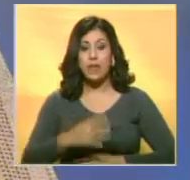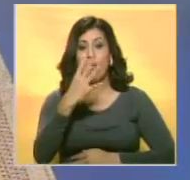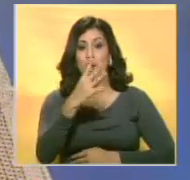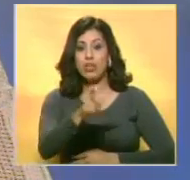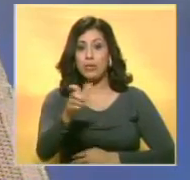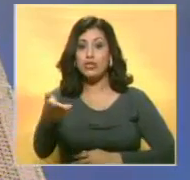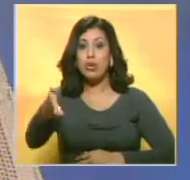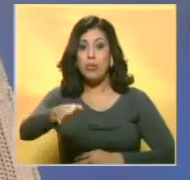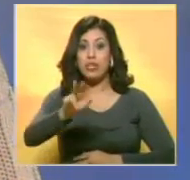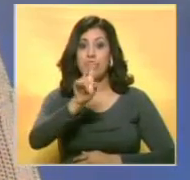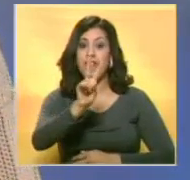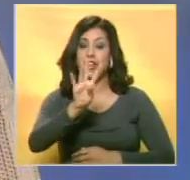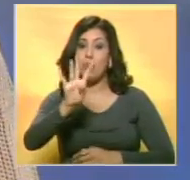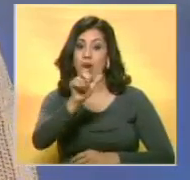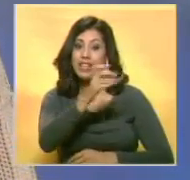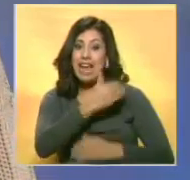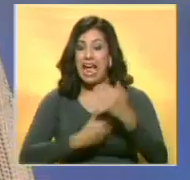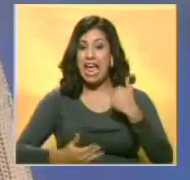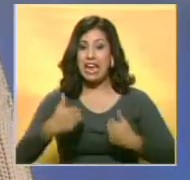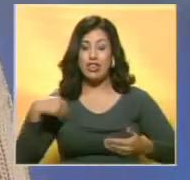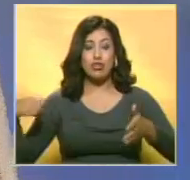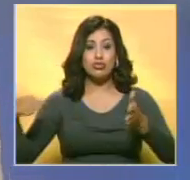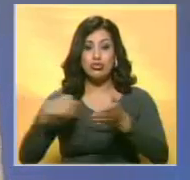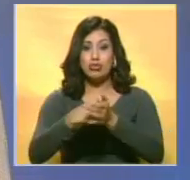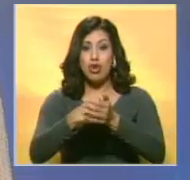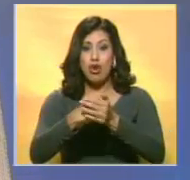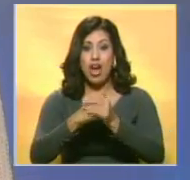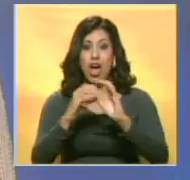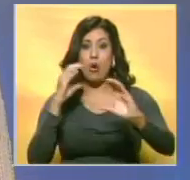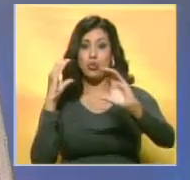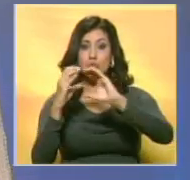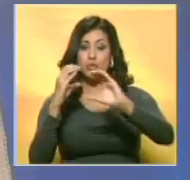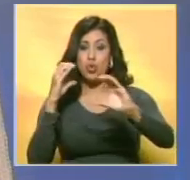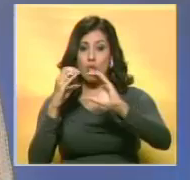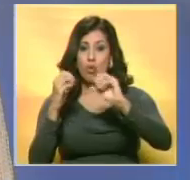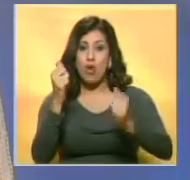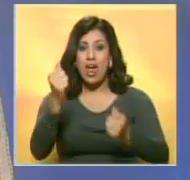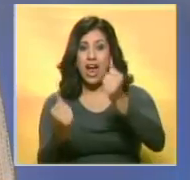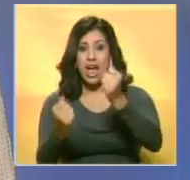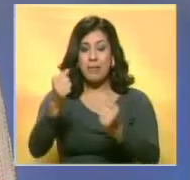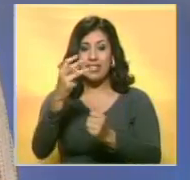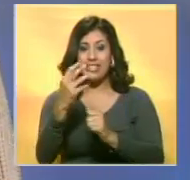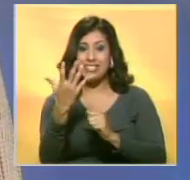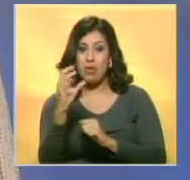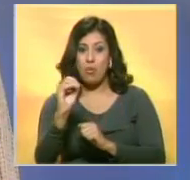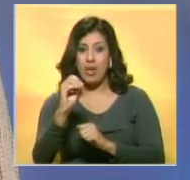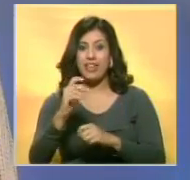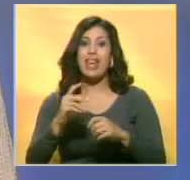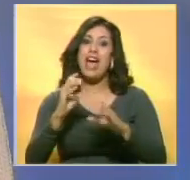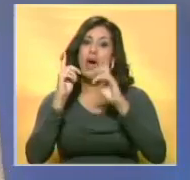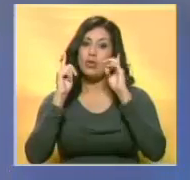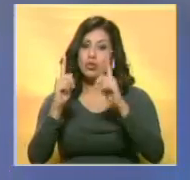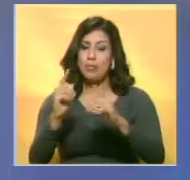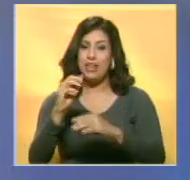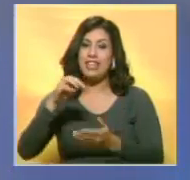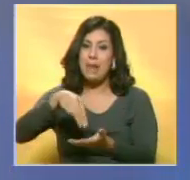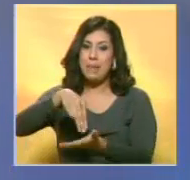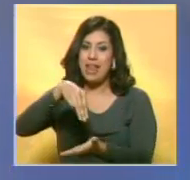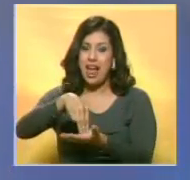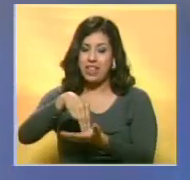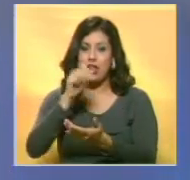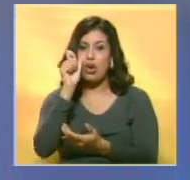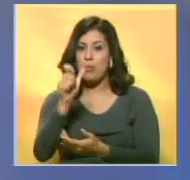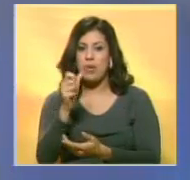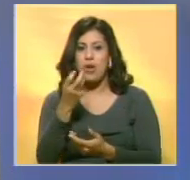Cuatro muertos y 24 heridos dejó un choque frontal entre un autobús de pasajeros y un camión 350 en la carretera troncal 9 del estado Miranda.